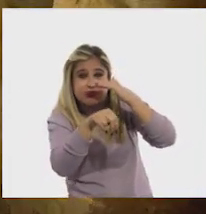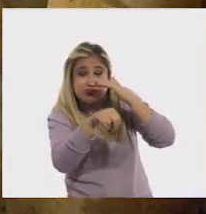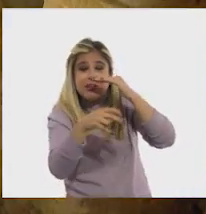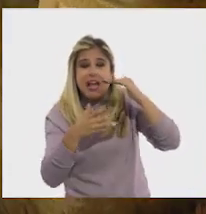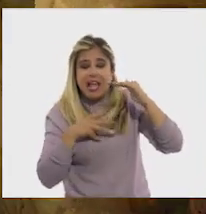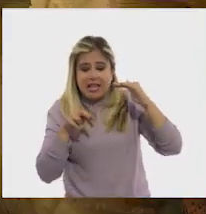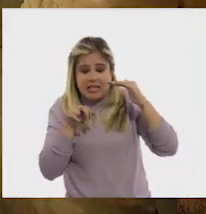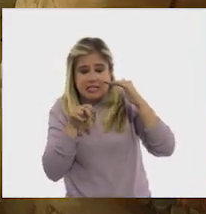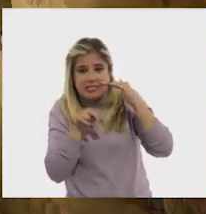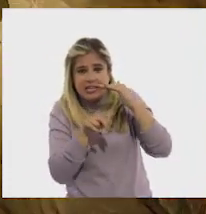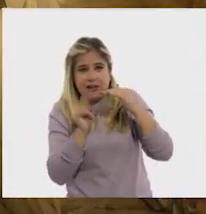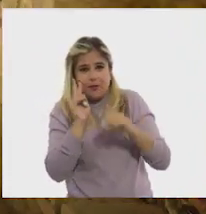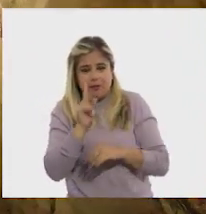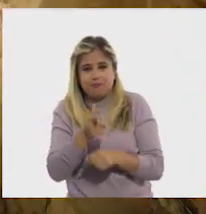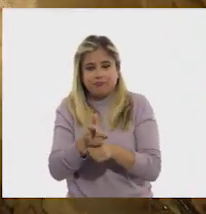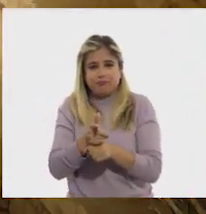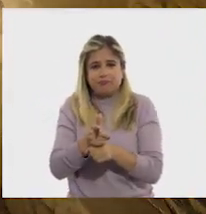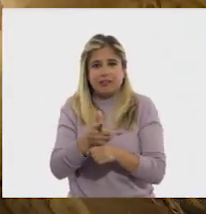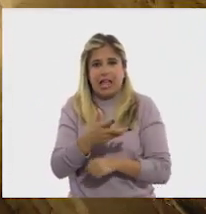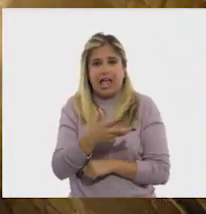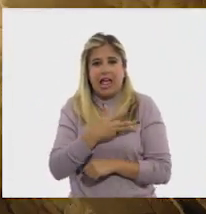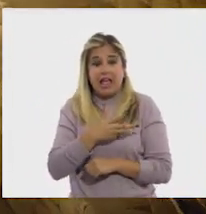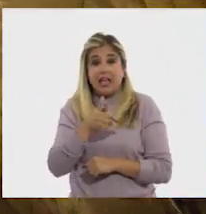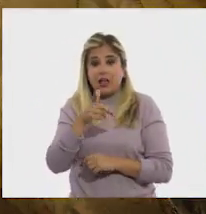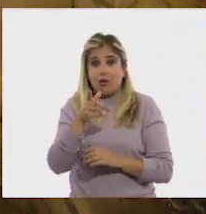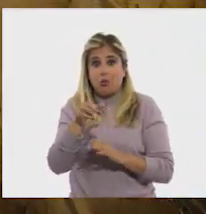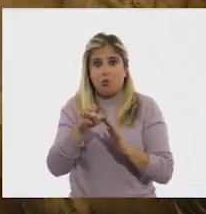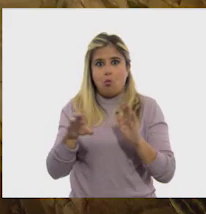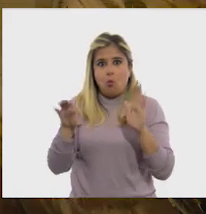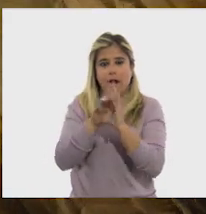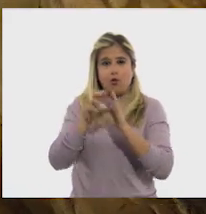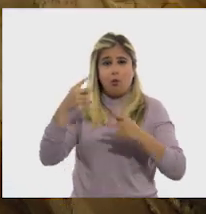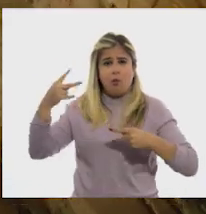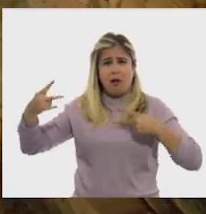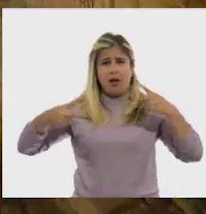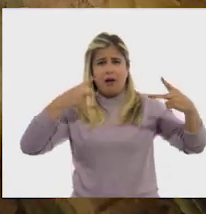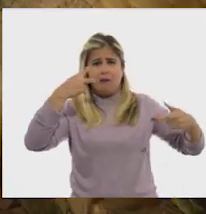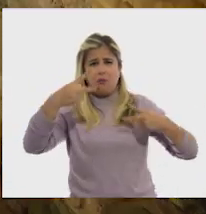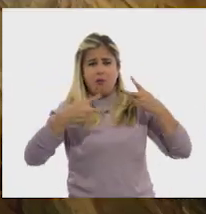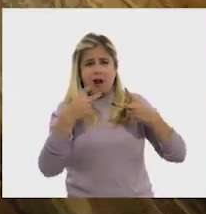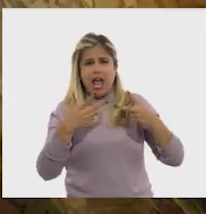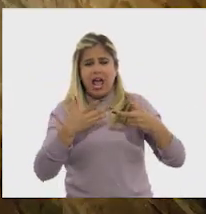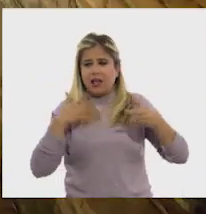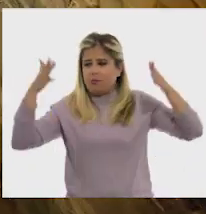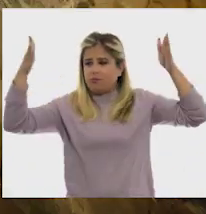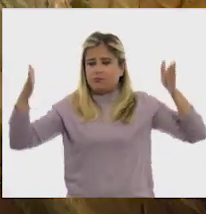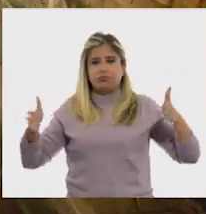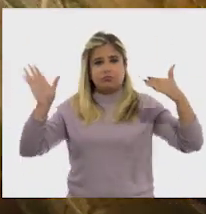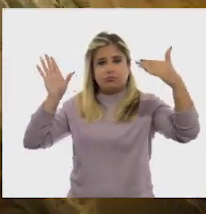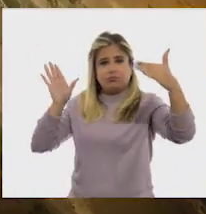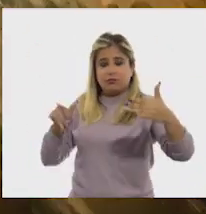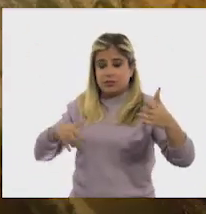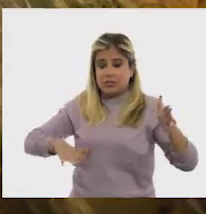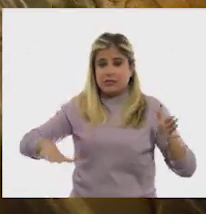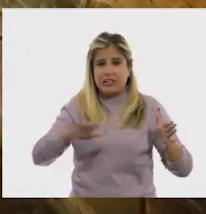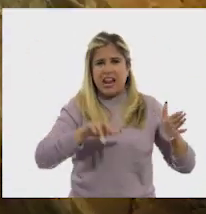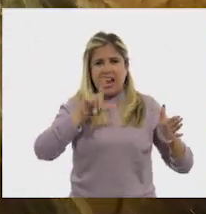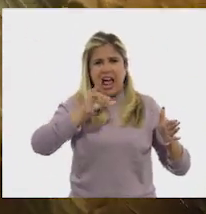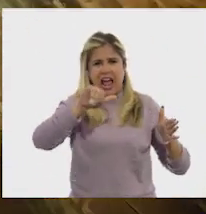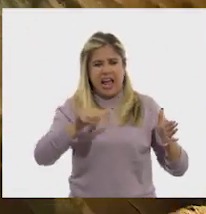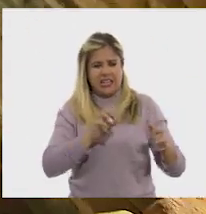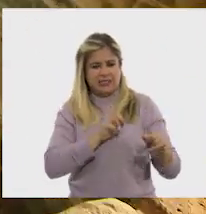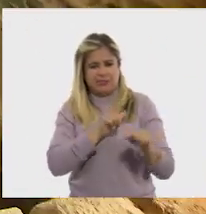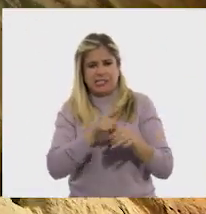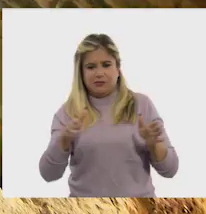una escalera. Este cuarto de vapor está rodeado por bancas laterales, piso de lajas y